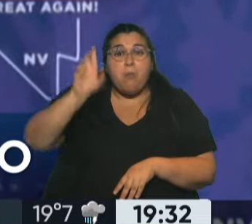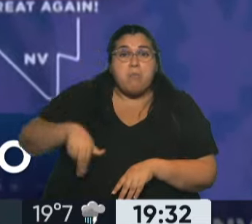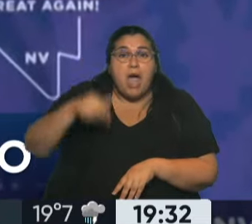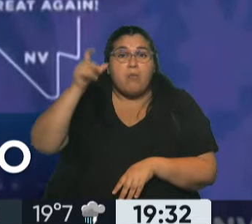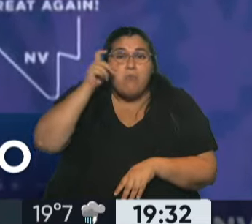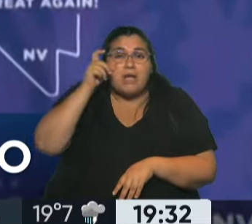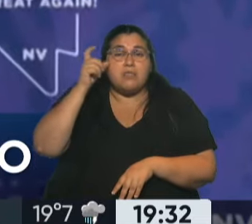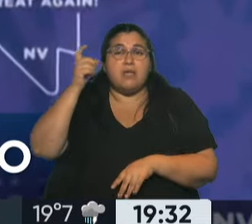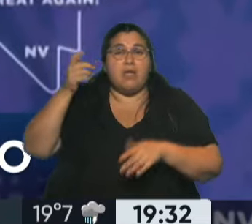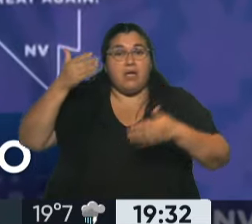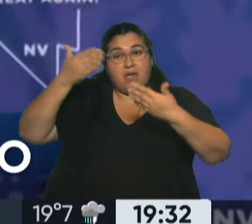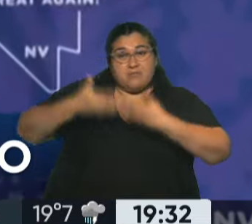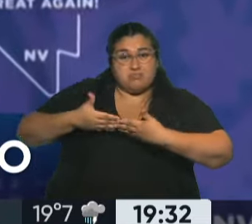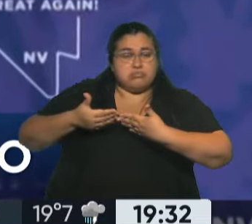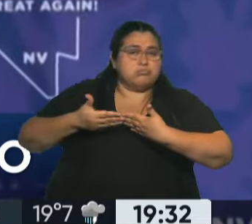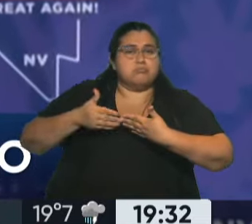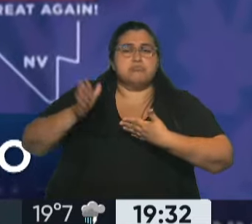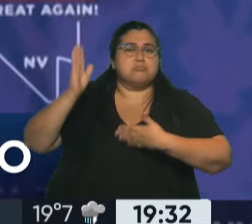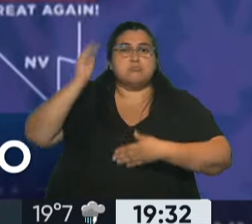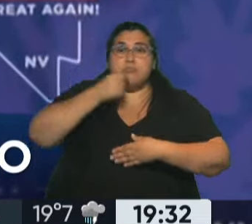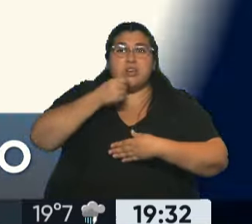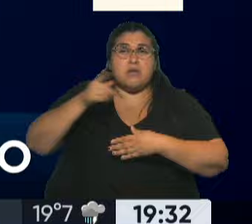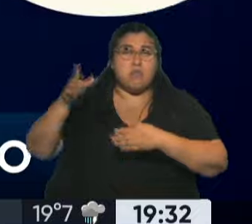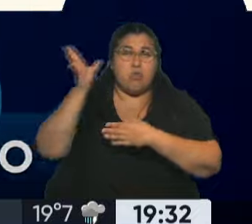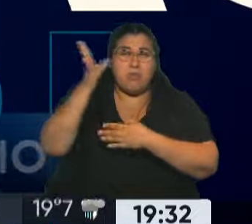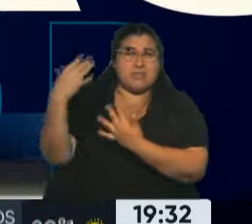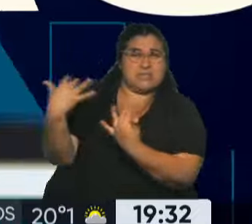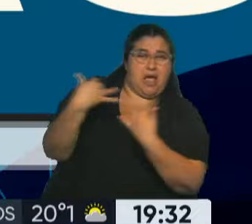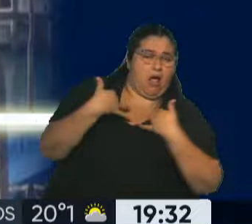cerrar la frontera con México si se ve desbordada.